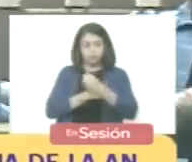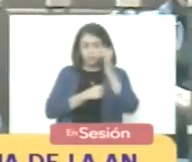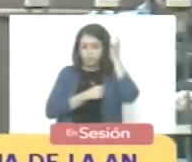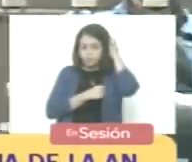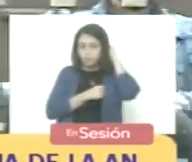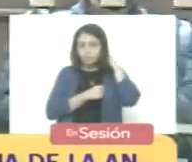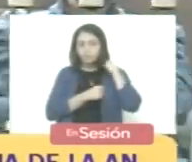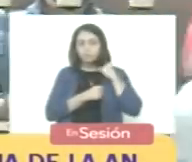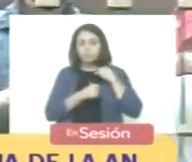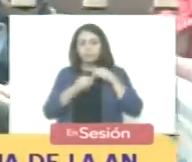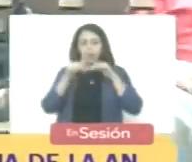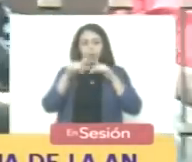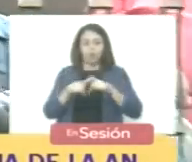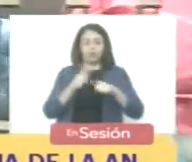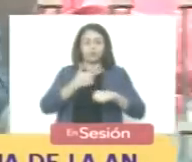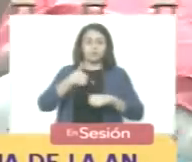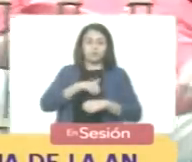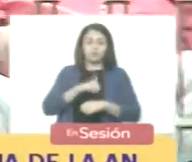Hoy nos toca